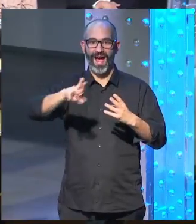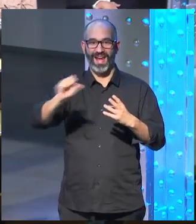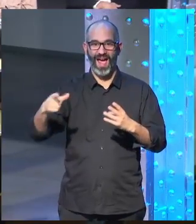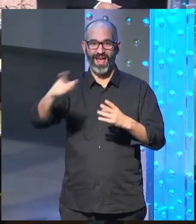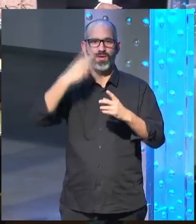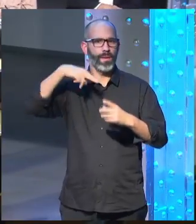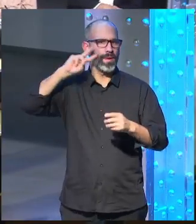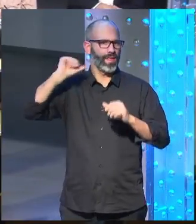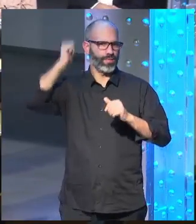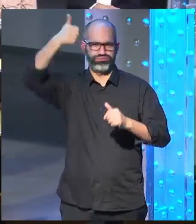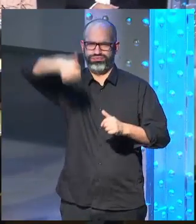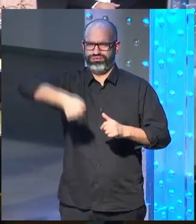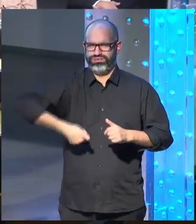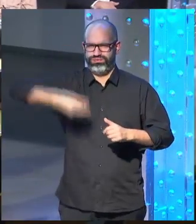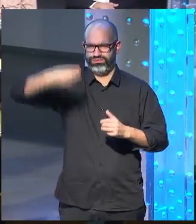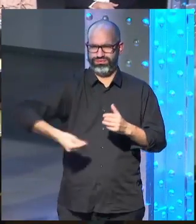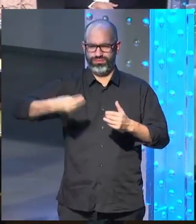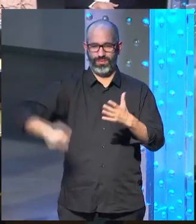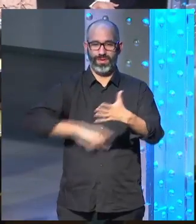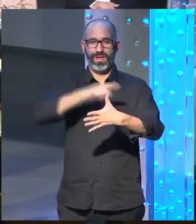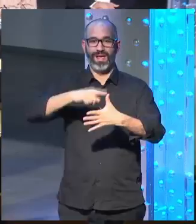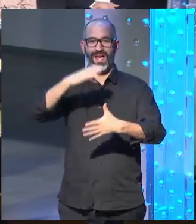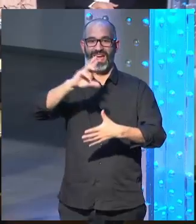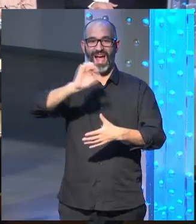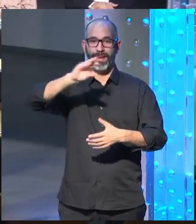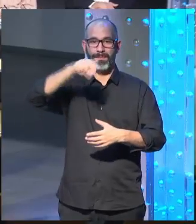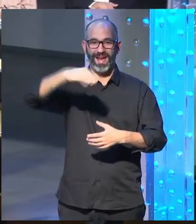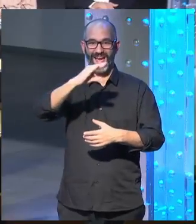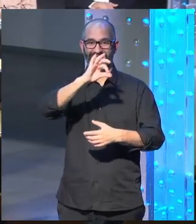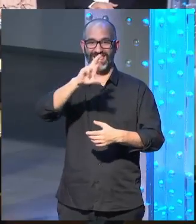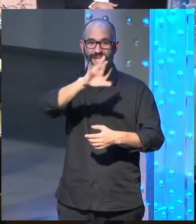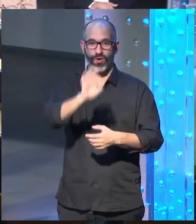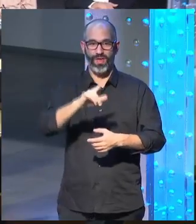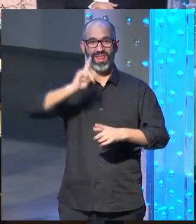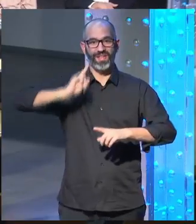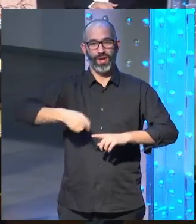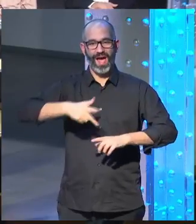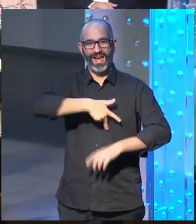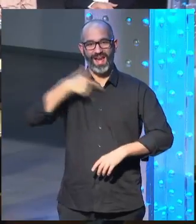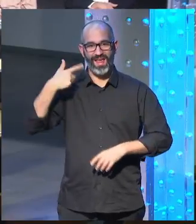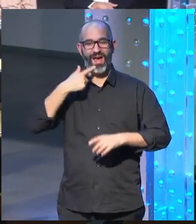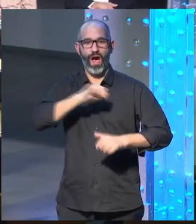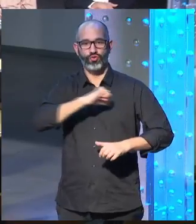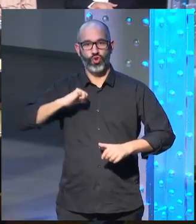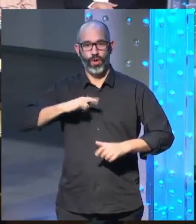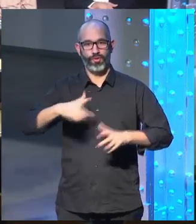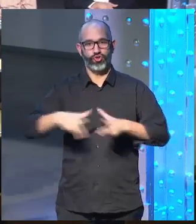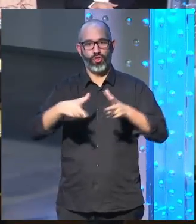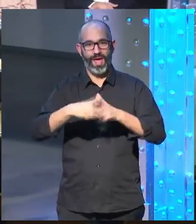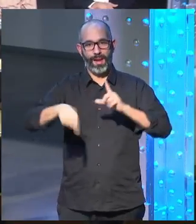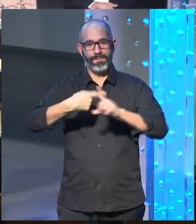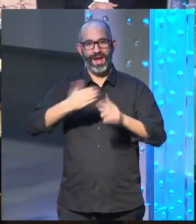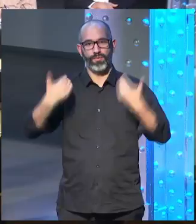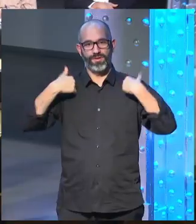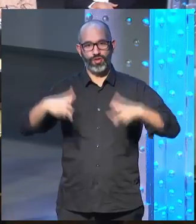una experiencia personal impresionante que nos va a contar. Carmen Casero, directora general del trabajo autónomo de la economía social y de la